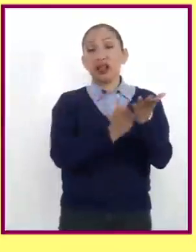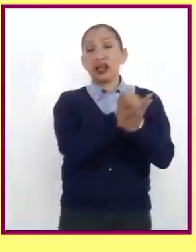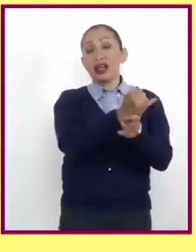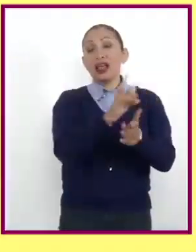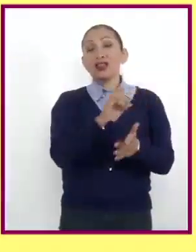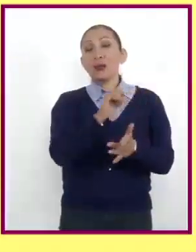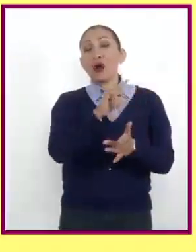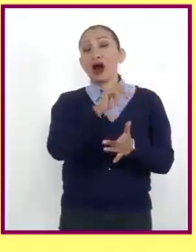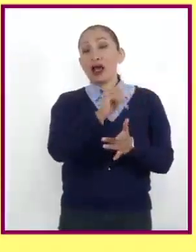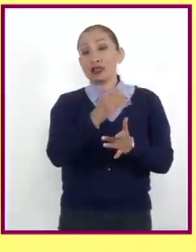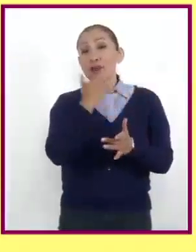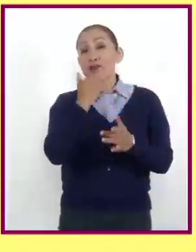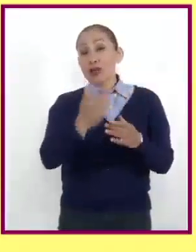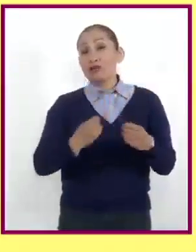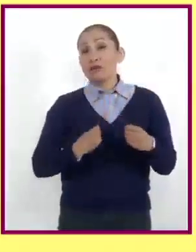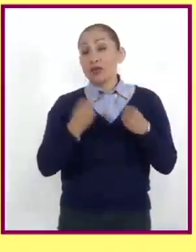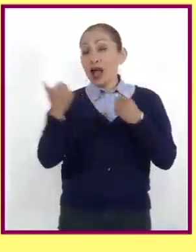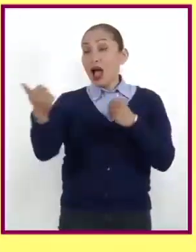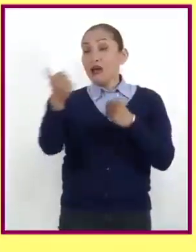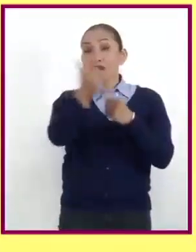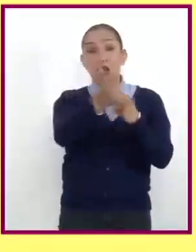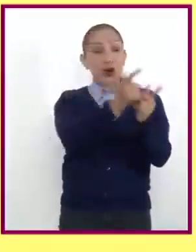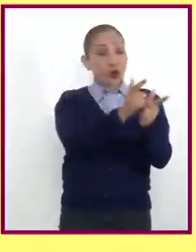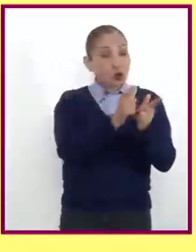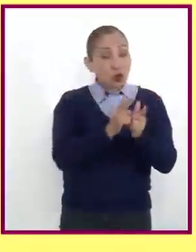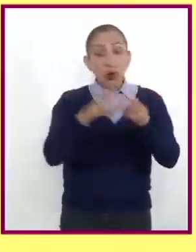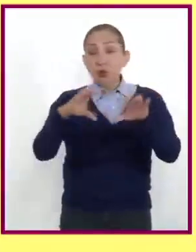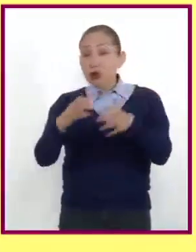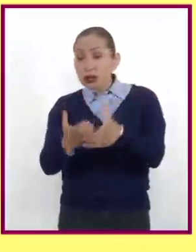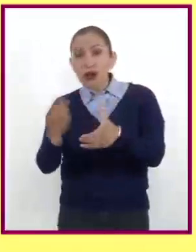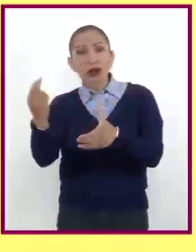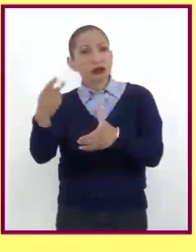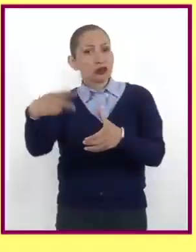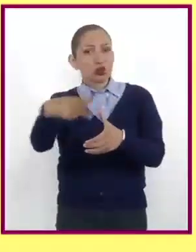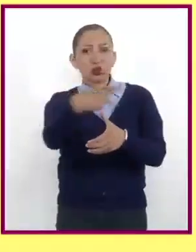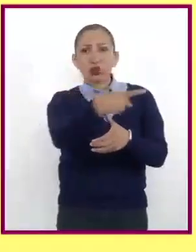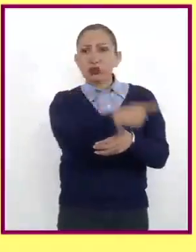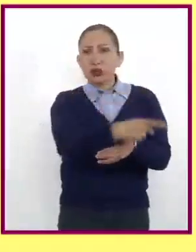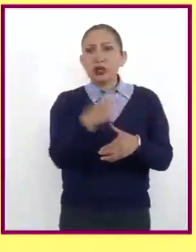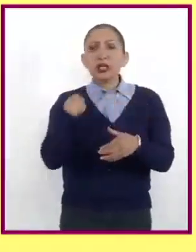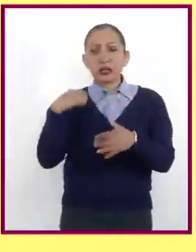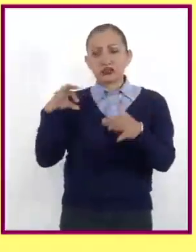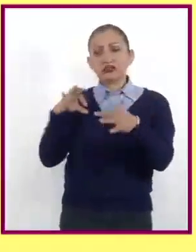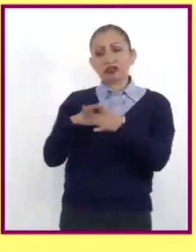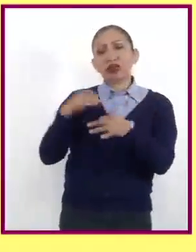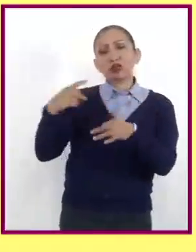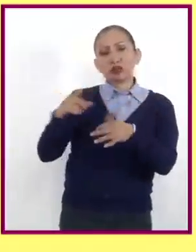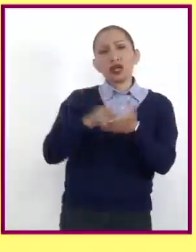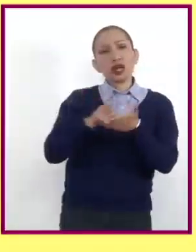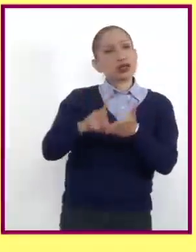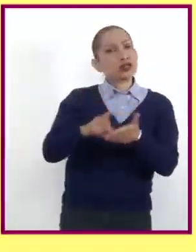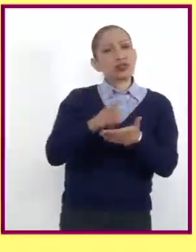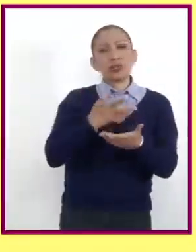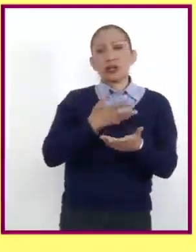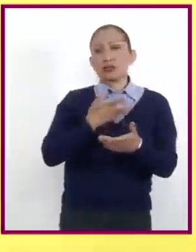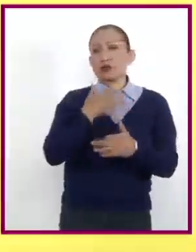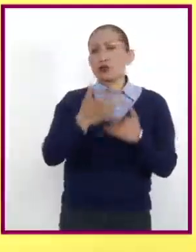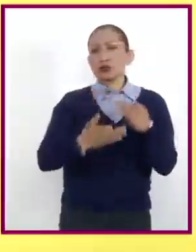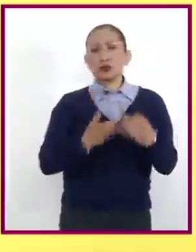vida. Cada comunidad o grupo tiene necesidades, las cuales corresponden con los derechos que todas las personas